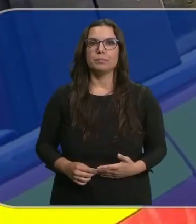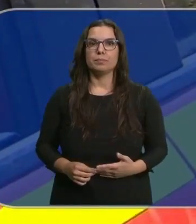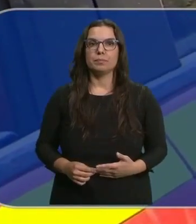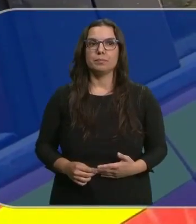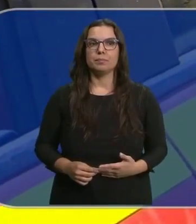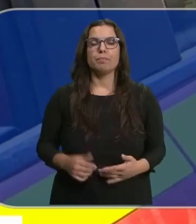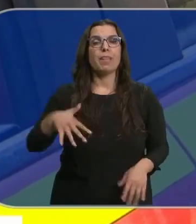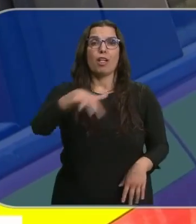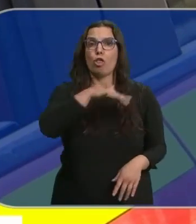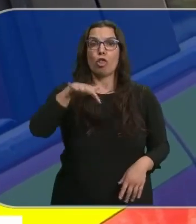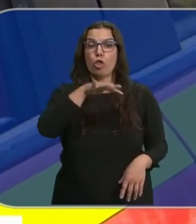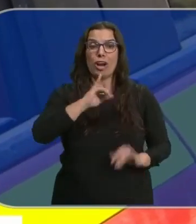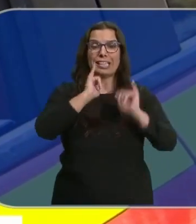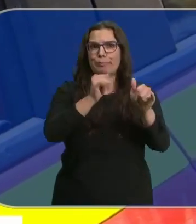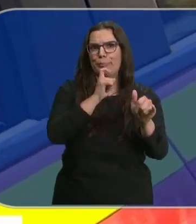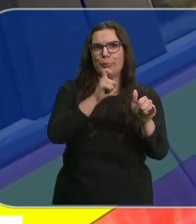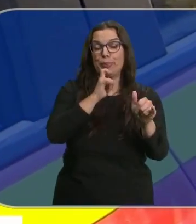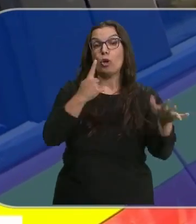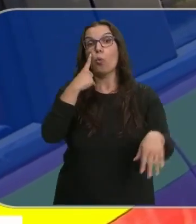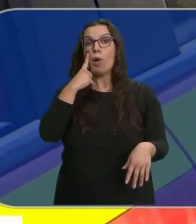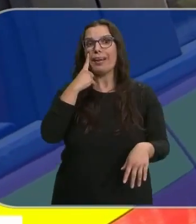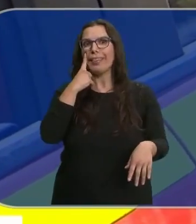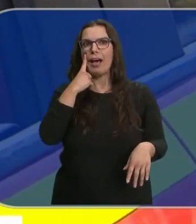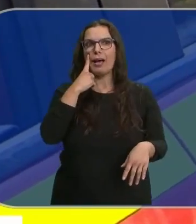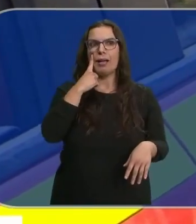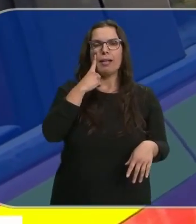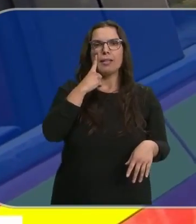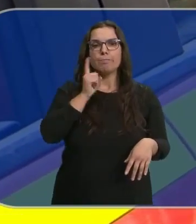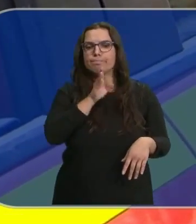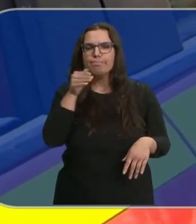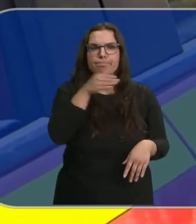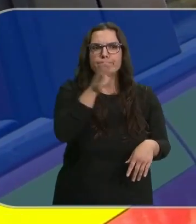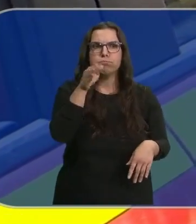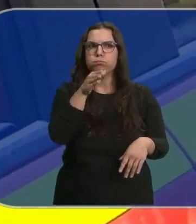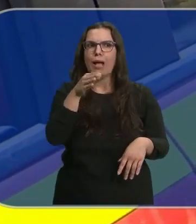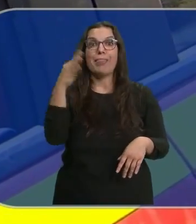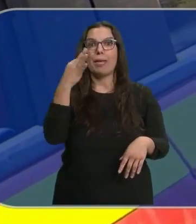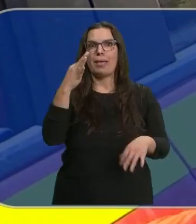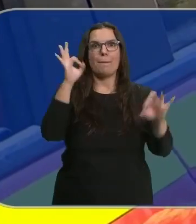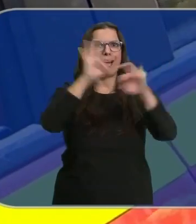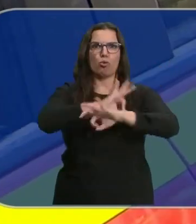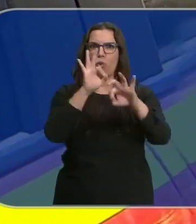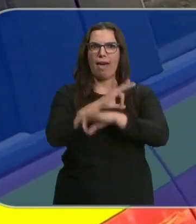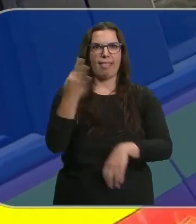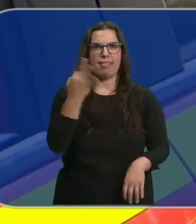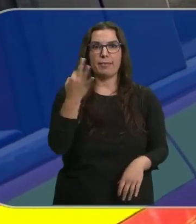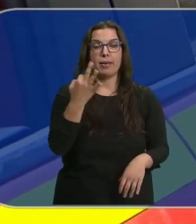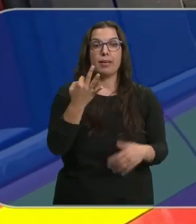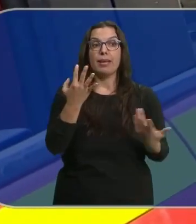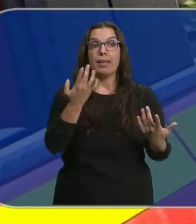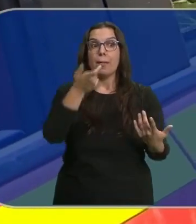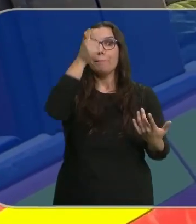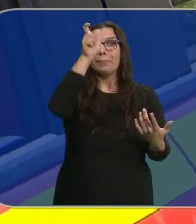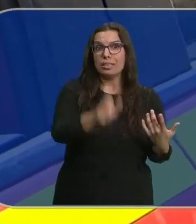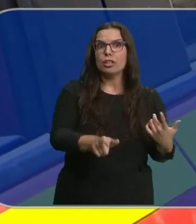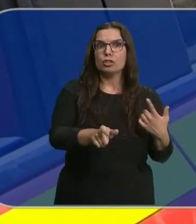La zona está muy escondida, entonces el guarda de la finca dice que ayer que eso ha tenido que ser durante la madrugada y tal. Y la persona